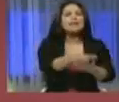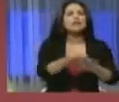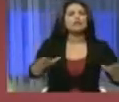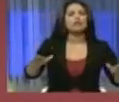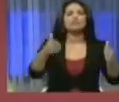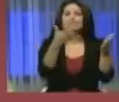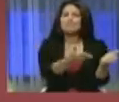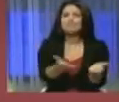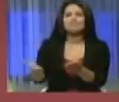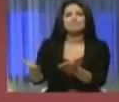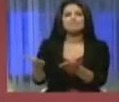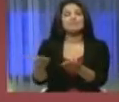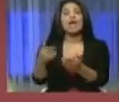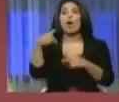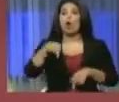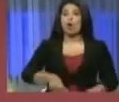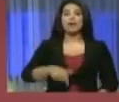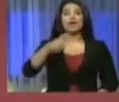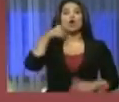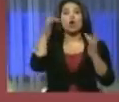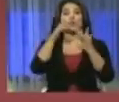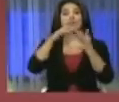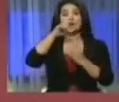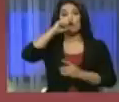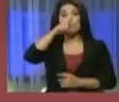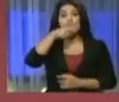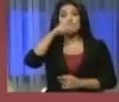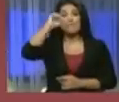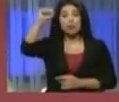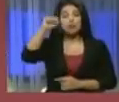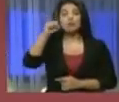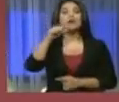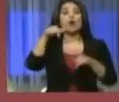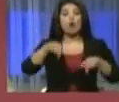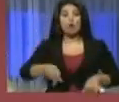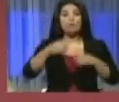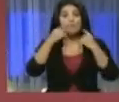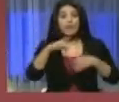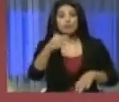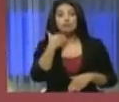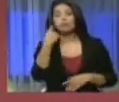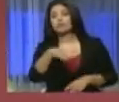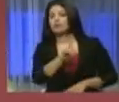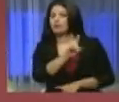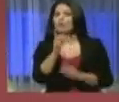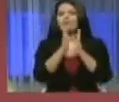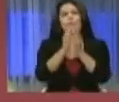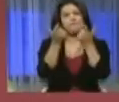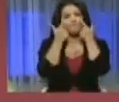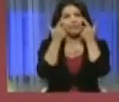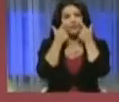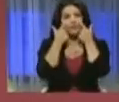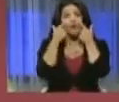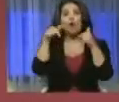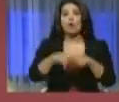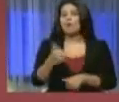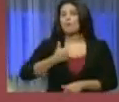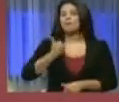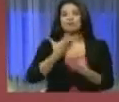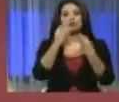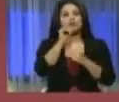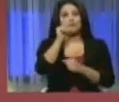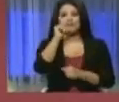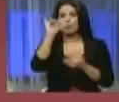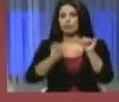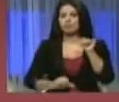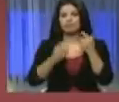patria, en contacto con Maduro número 64, no se lo pierda. Bueno, no va a tener desperdicio, no